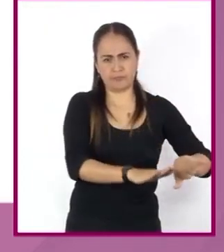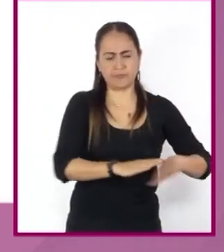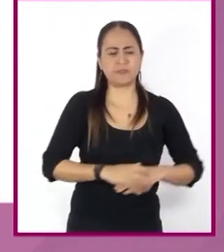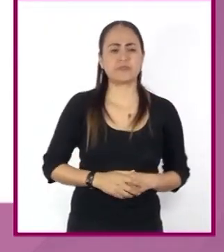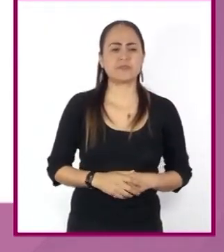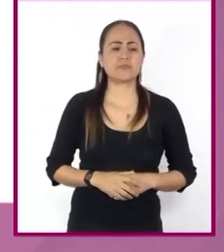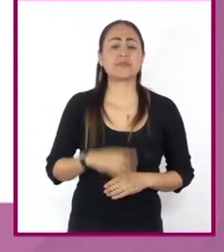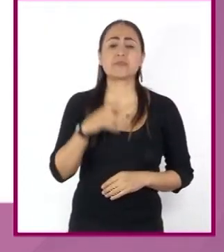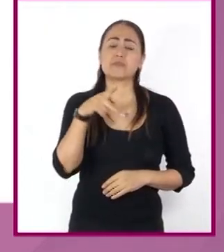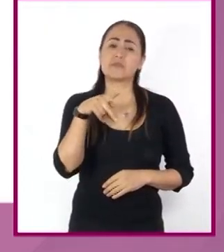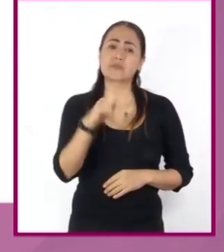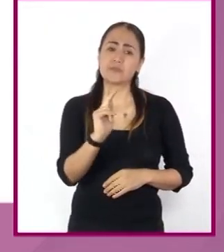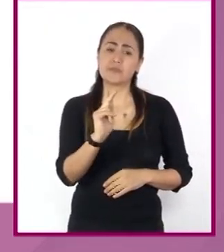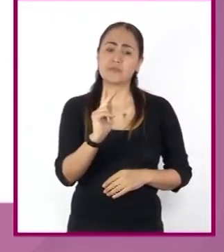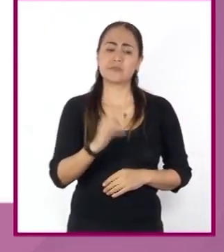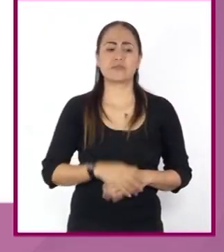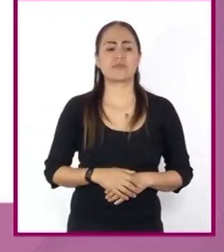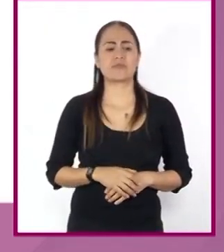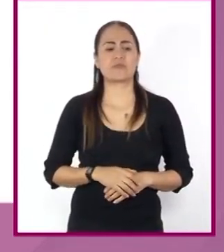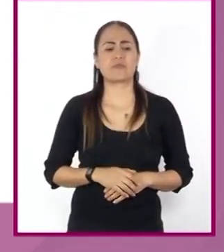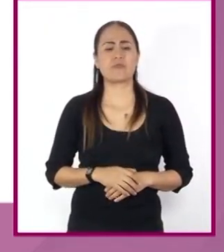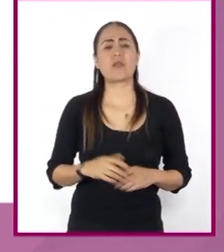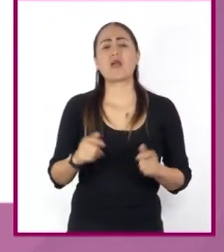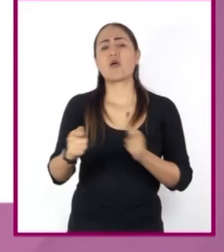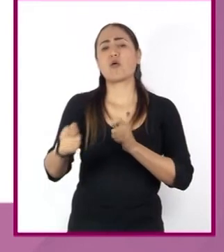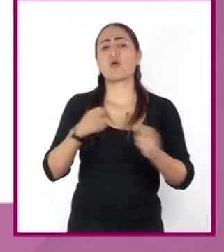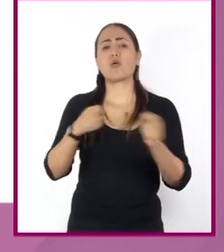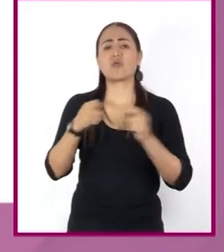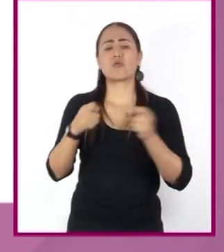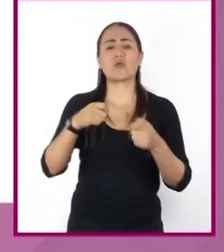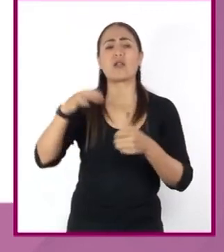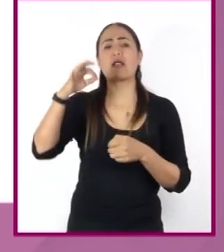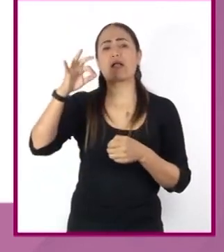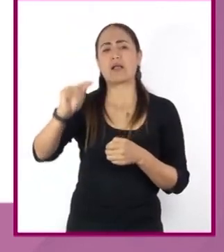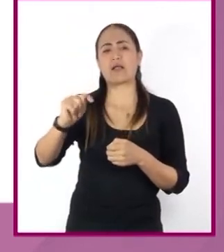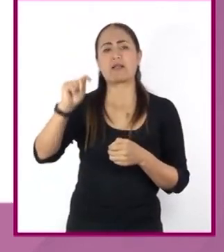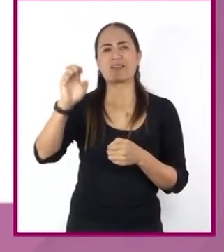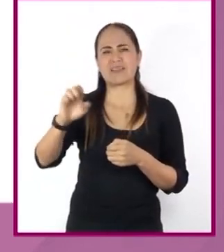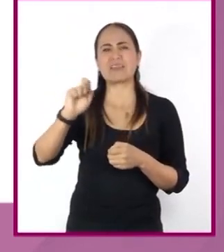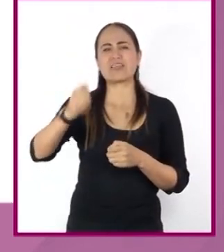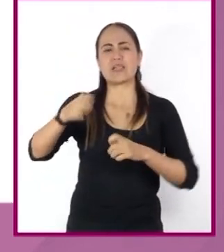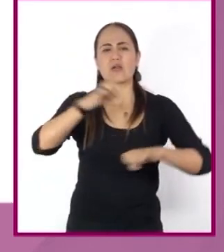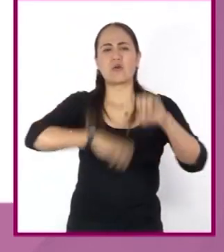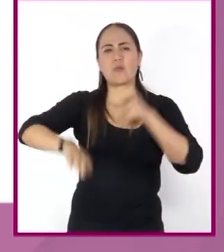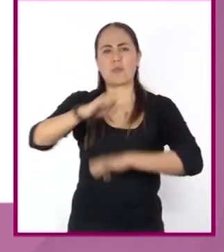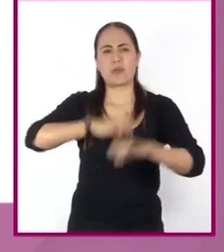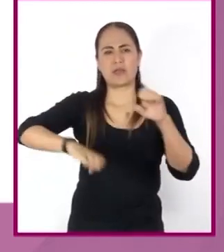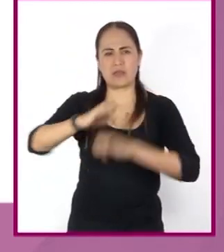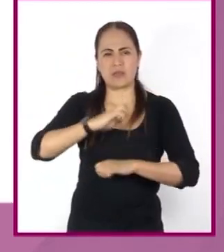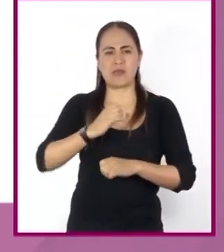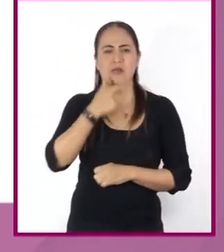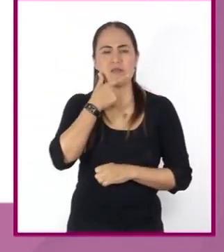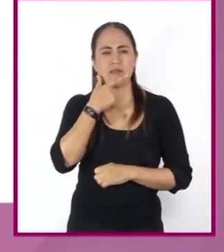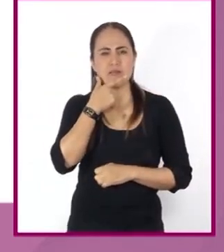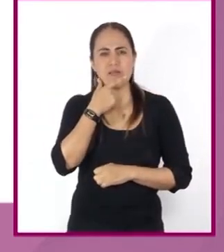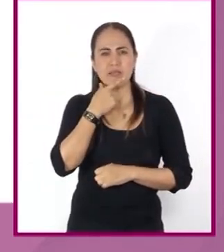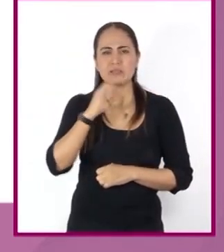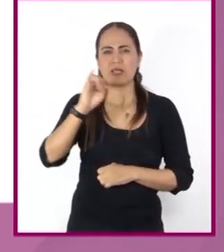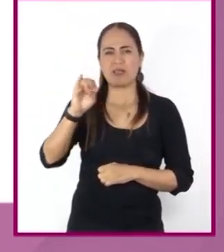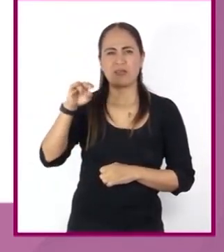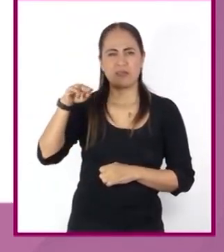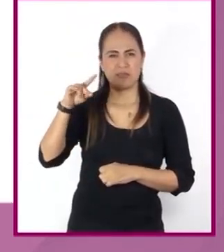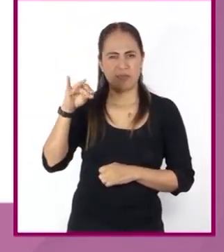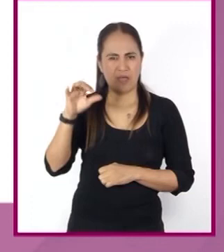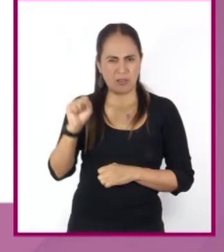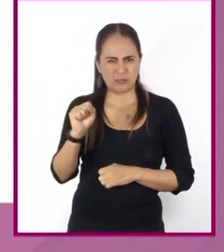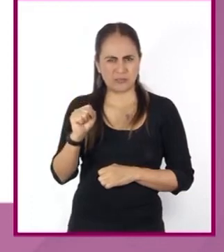Sin embargo, concedió el monopolio del comercio del té a la Compañía Inglesa de las Indias Orientales. El descontento